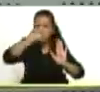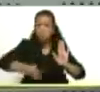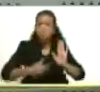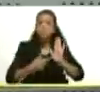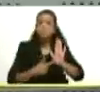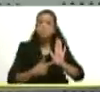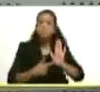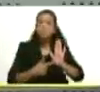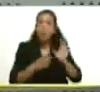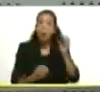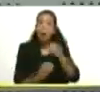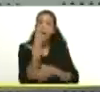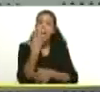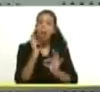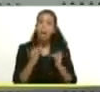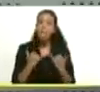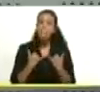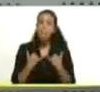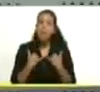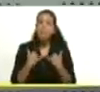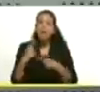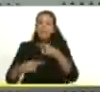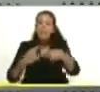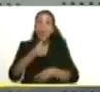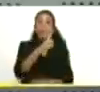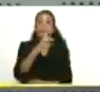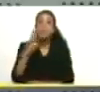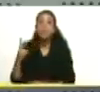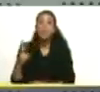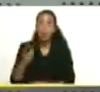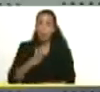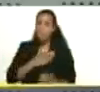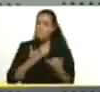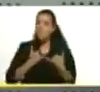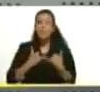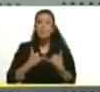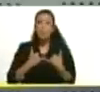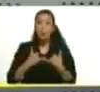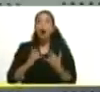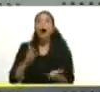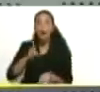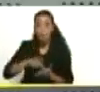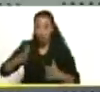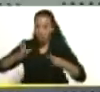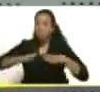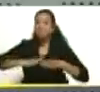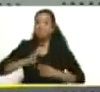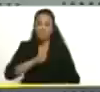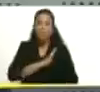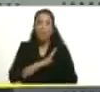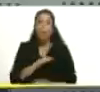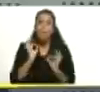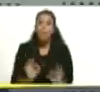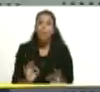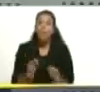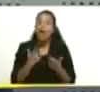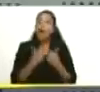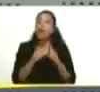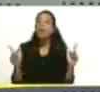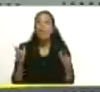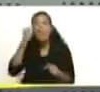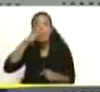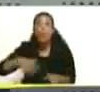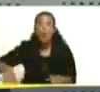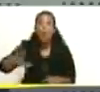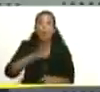poder construir el siglo XXI como nuestro siglo, el siglo de los pueblos libres,